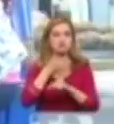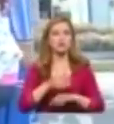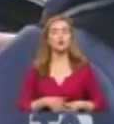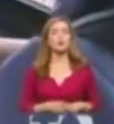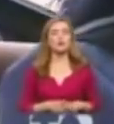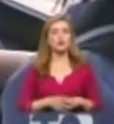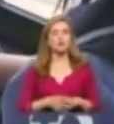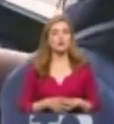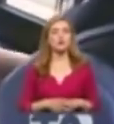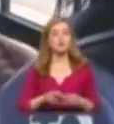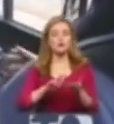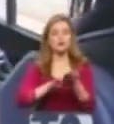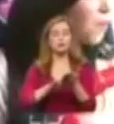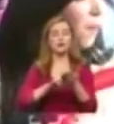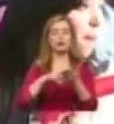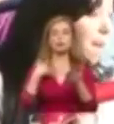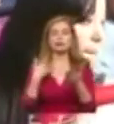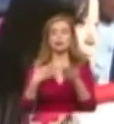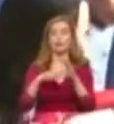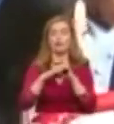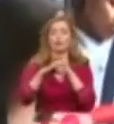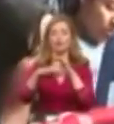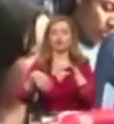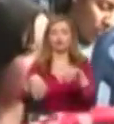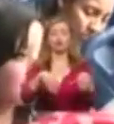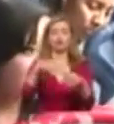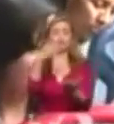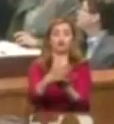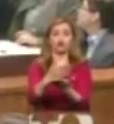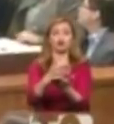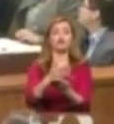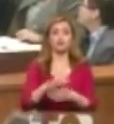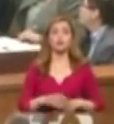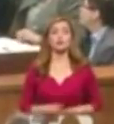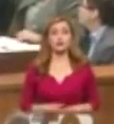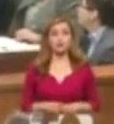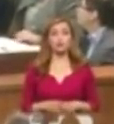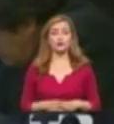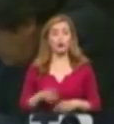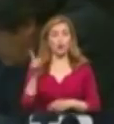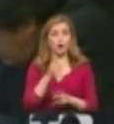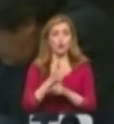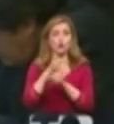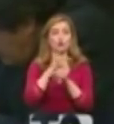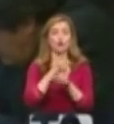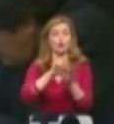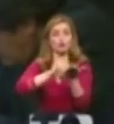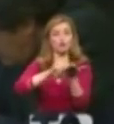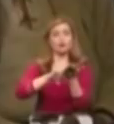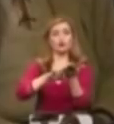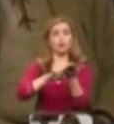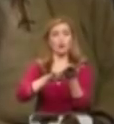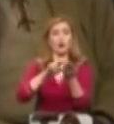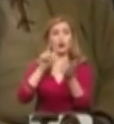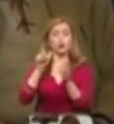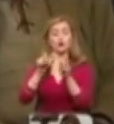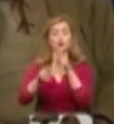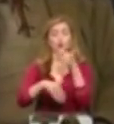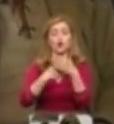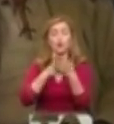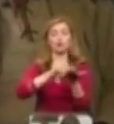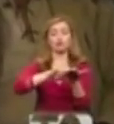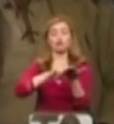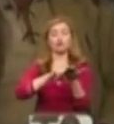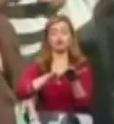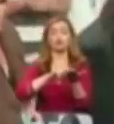reunión no se descartó paralizaciones sistemáticas del servicio de buses. Mientras el Consejo esté reunido, los transportistas estarán